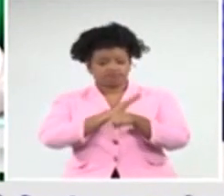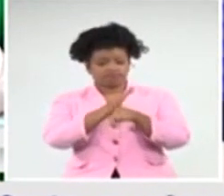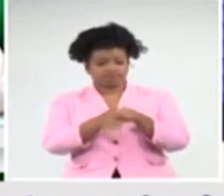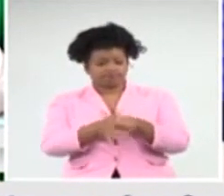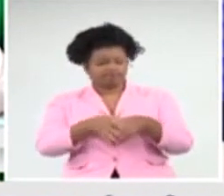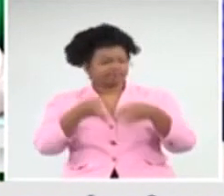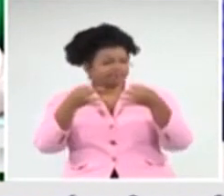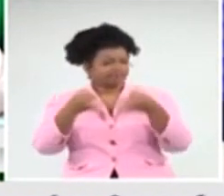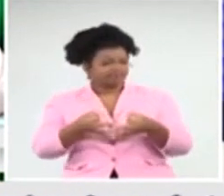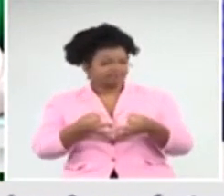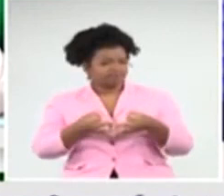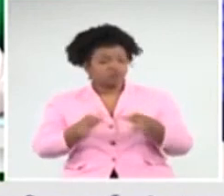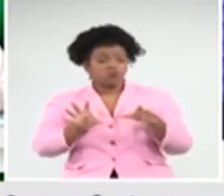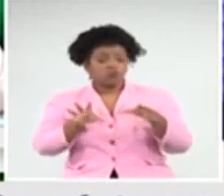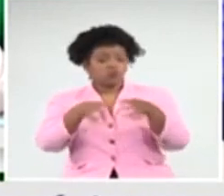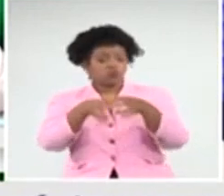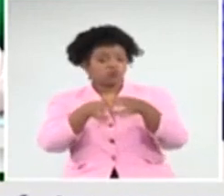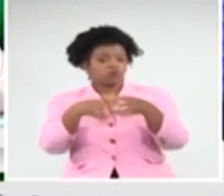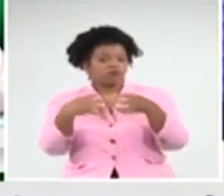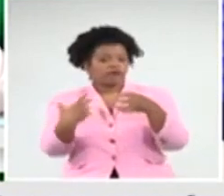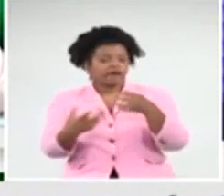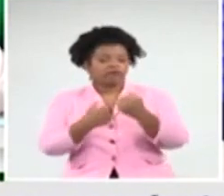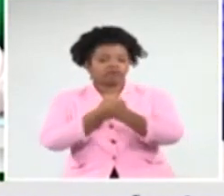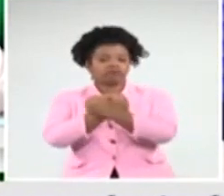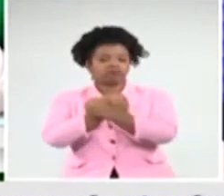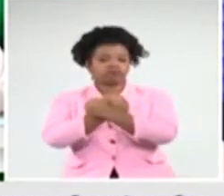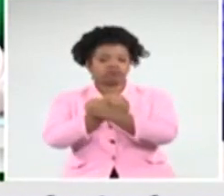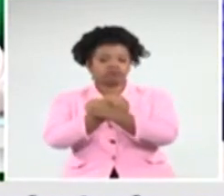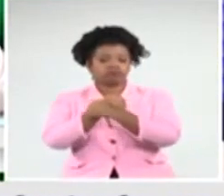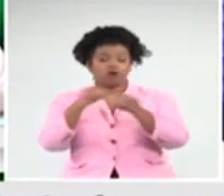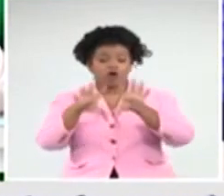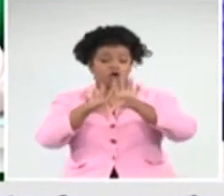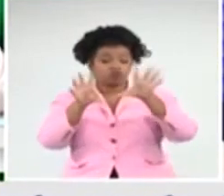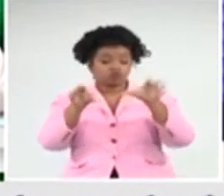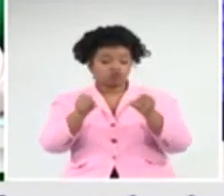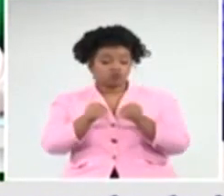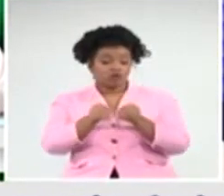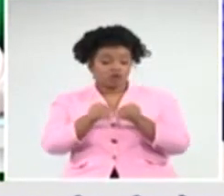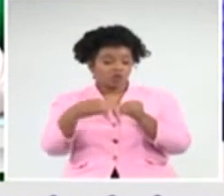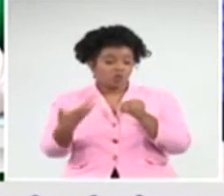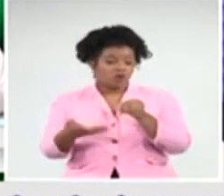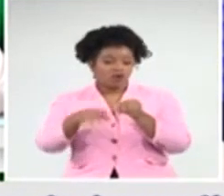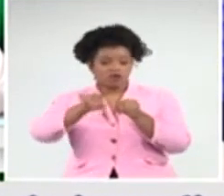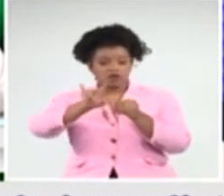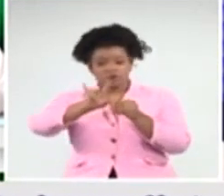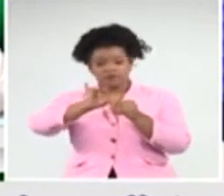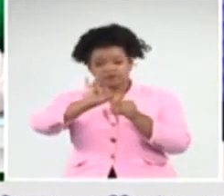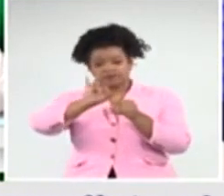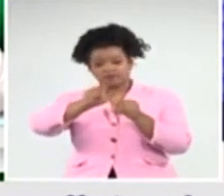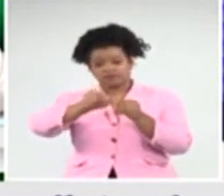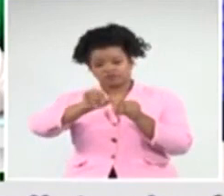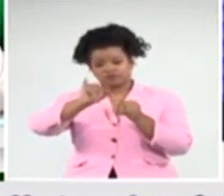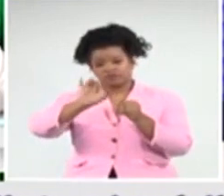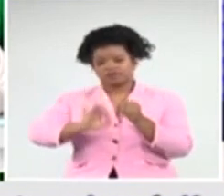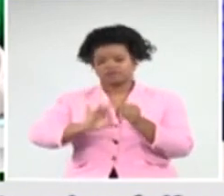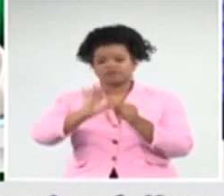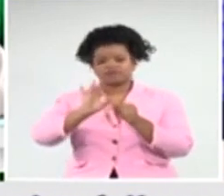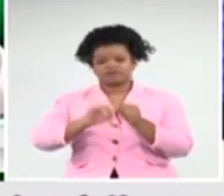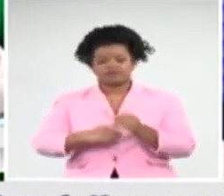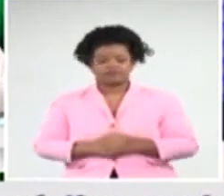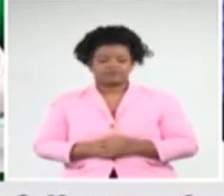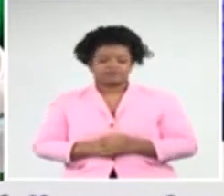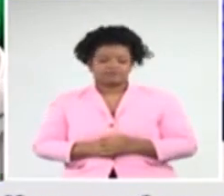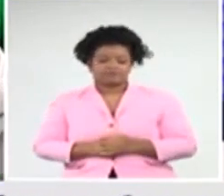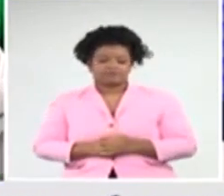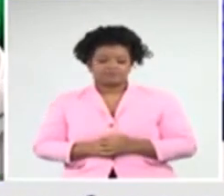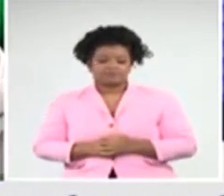es el grupo de mucho más riesgo. Esto hace que en el acumulado sea el 97,6%.